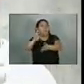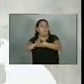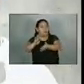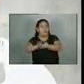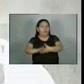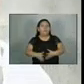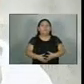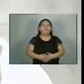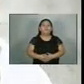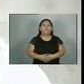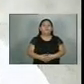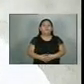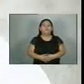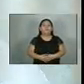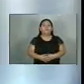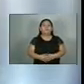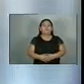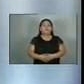superior.